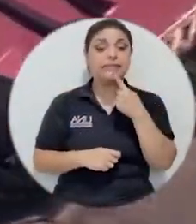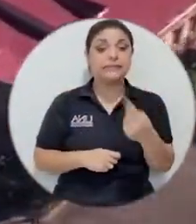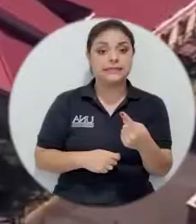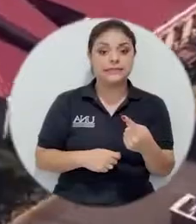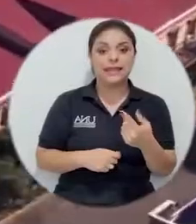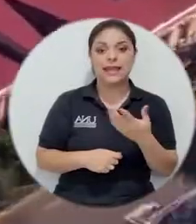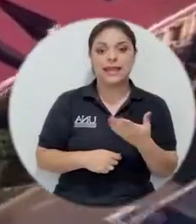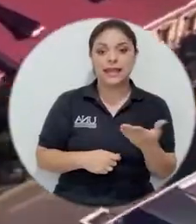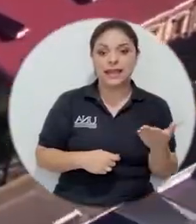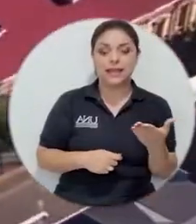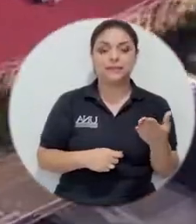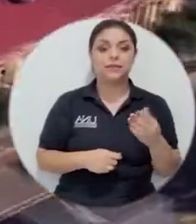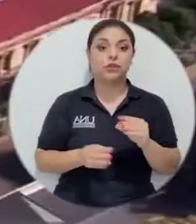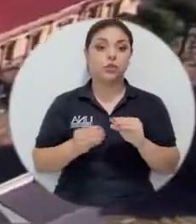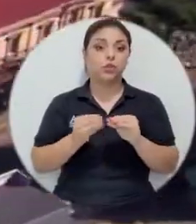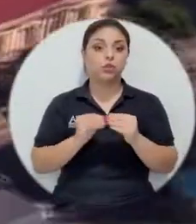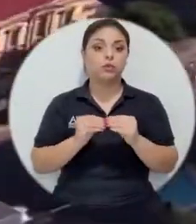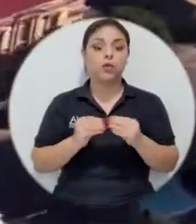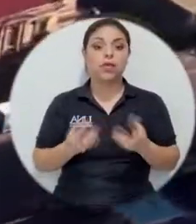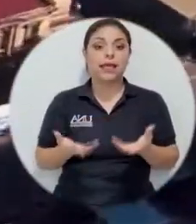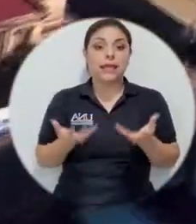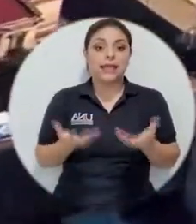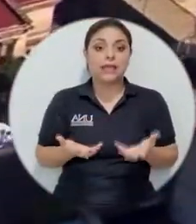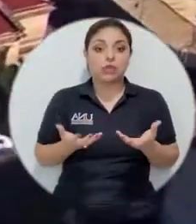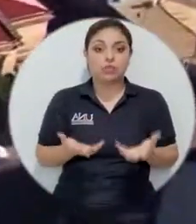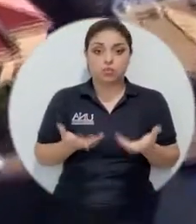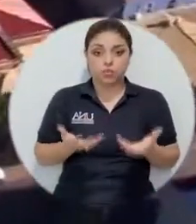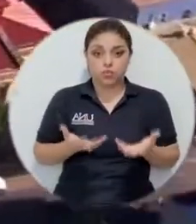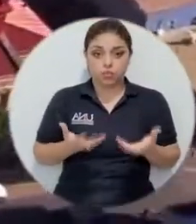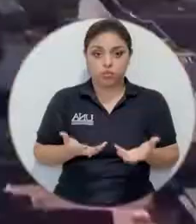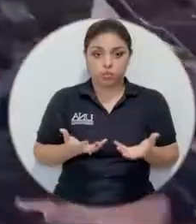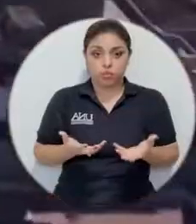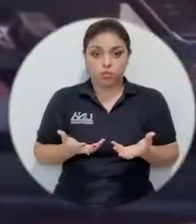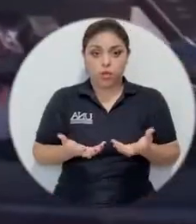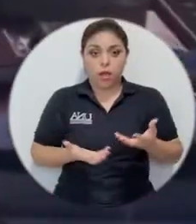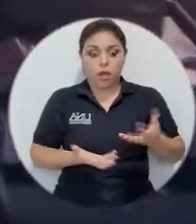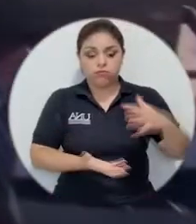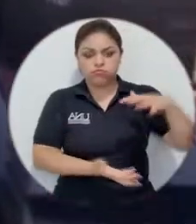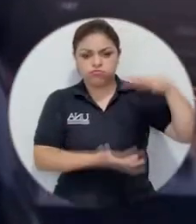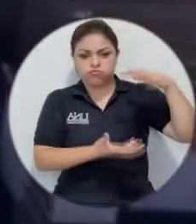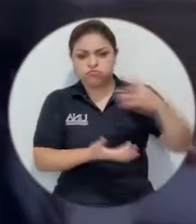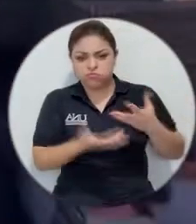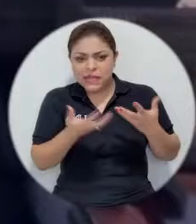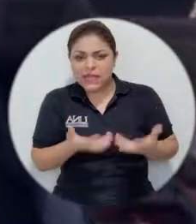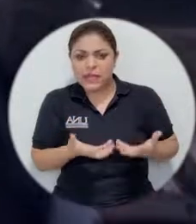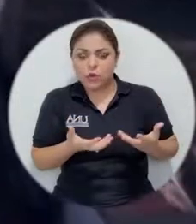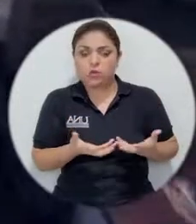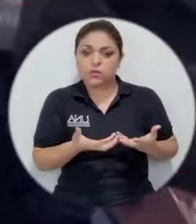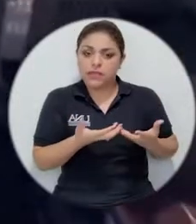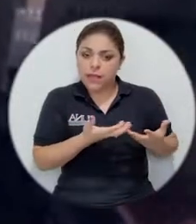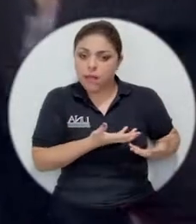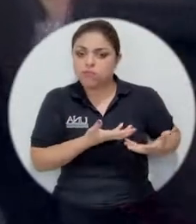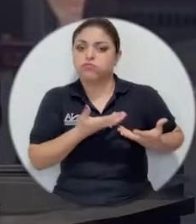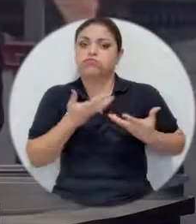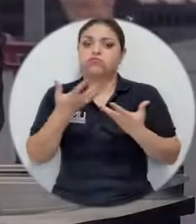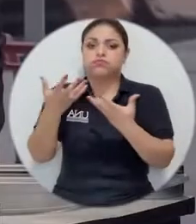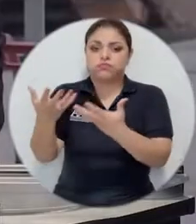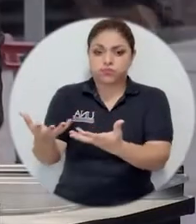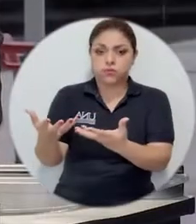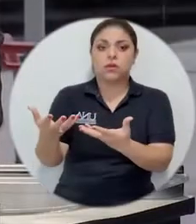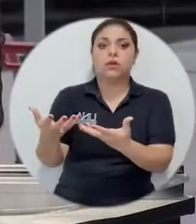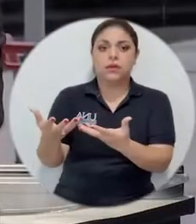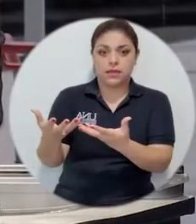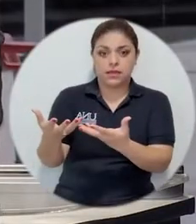número de kilos, de kilogramos que pasan es directamente proporcional con el que